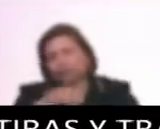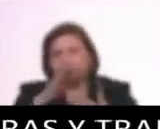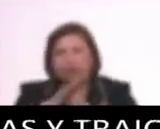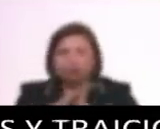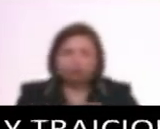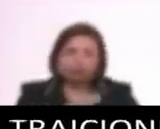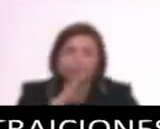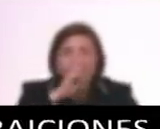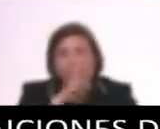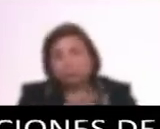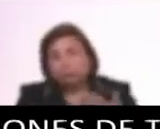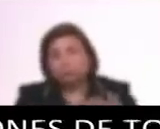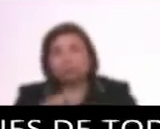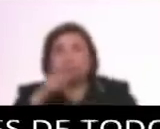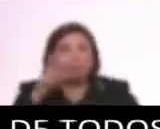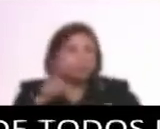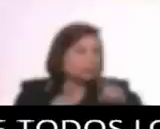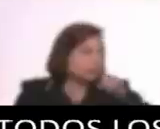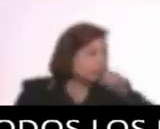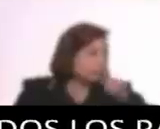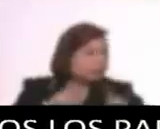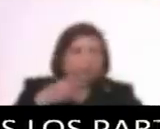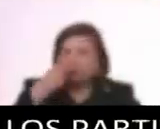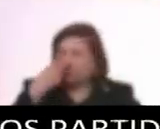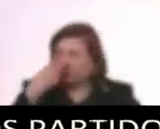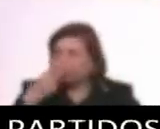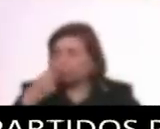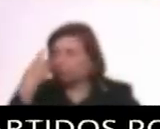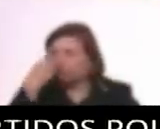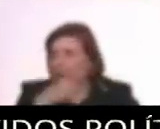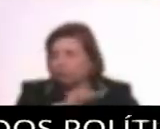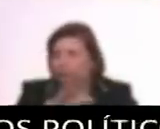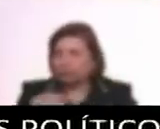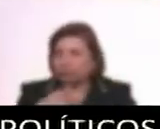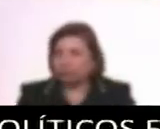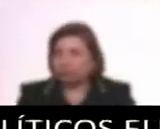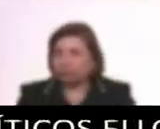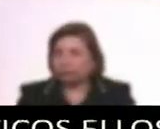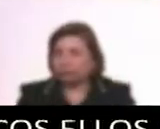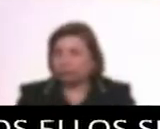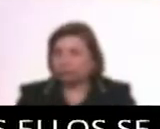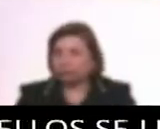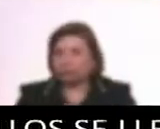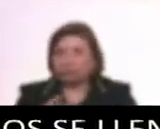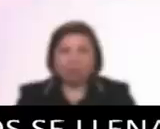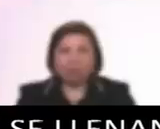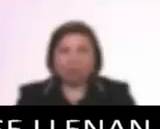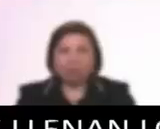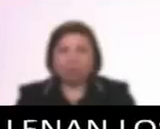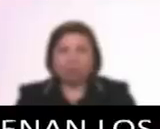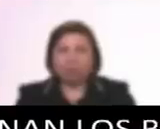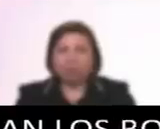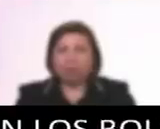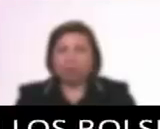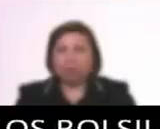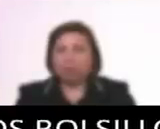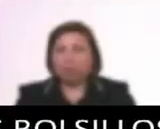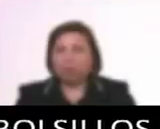reorganiza, anuncia la reorganización del Tribunal Constitucional, del Poder Judicial, del Ministerio Público,